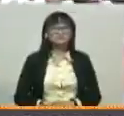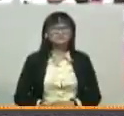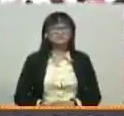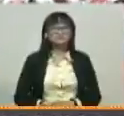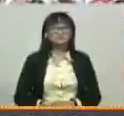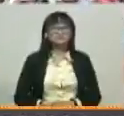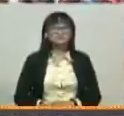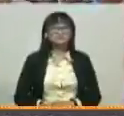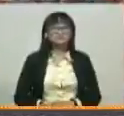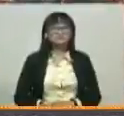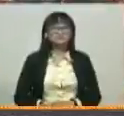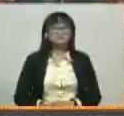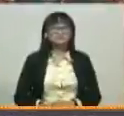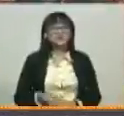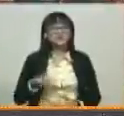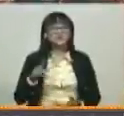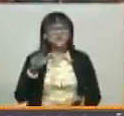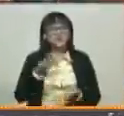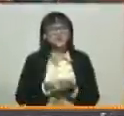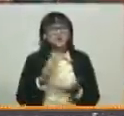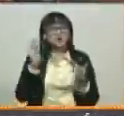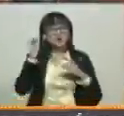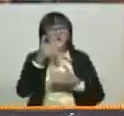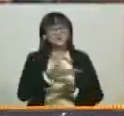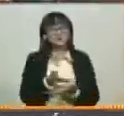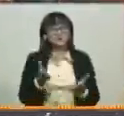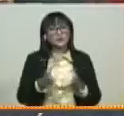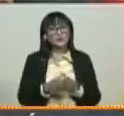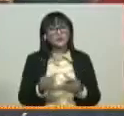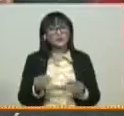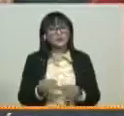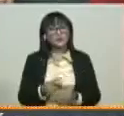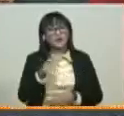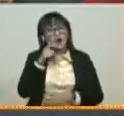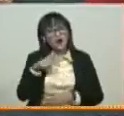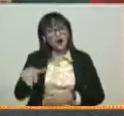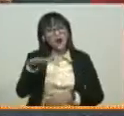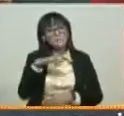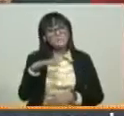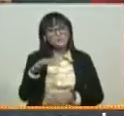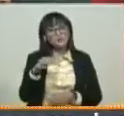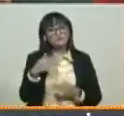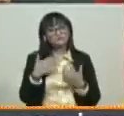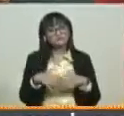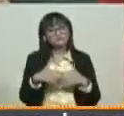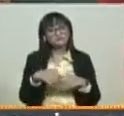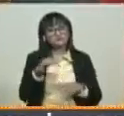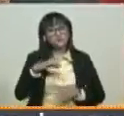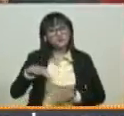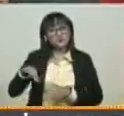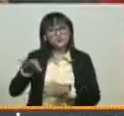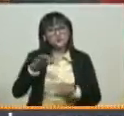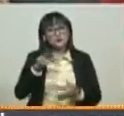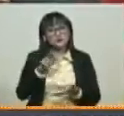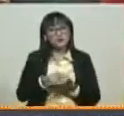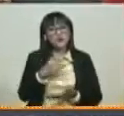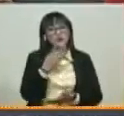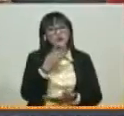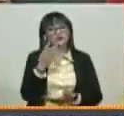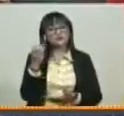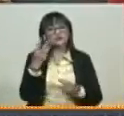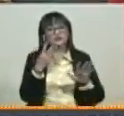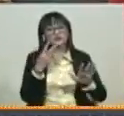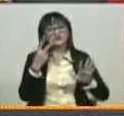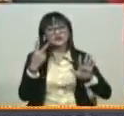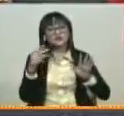Igualmente voy a aprobar, atención productores de los campos, voy a aprobar